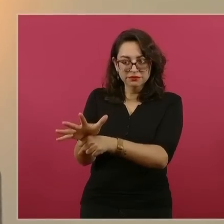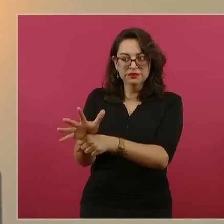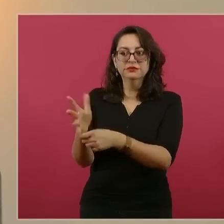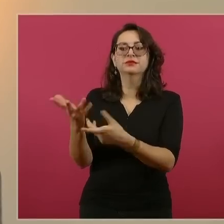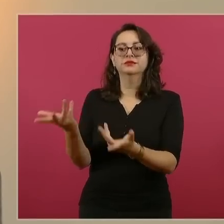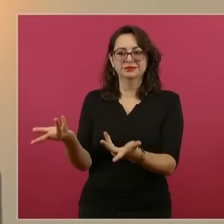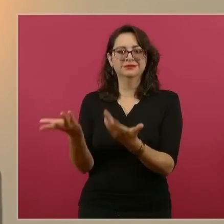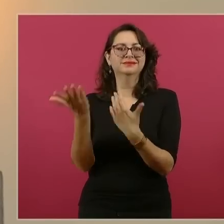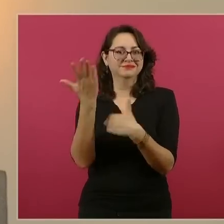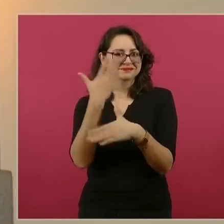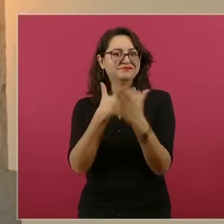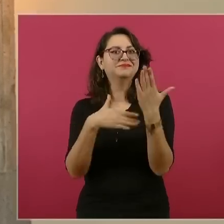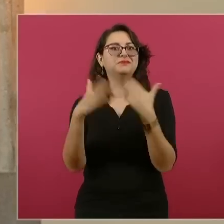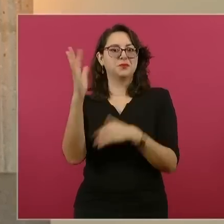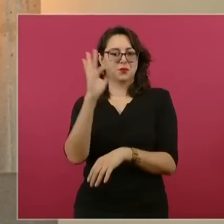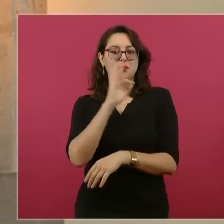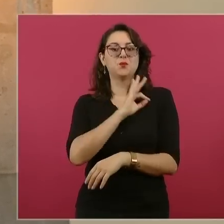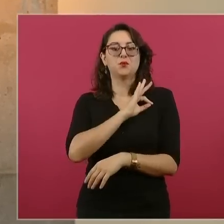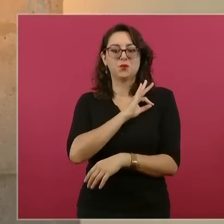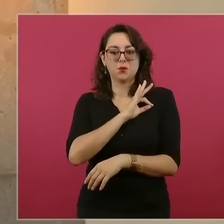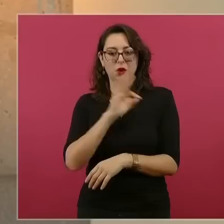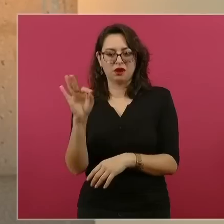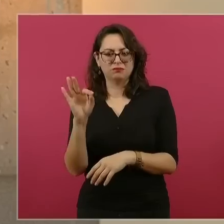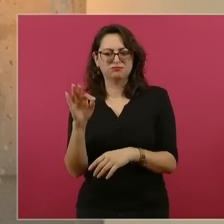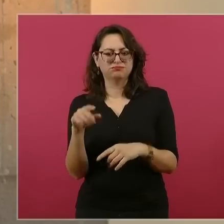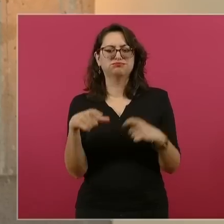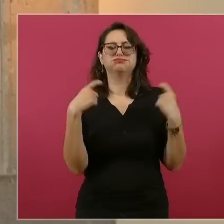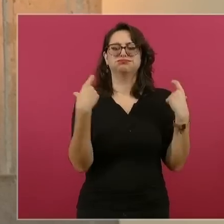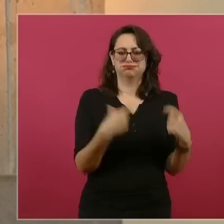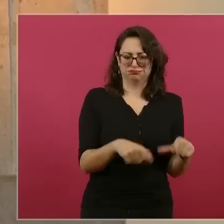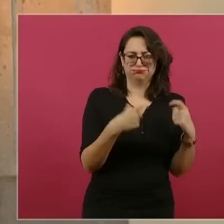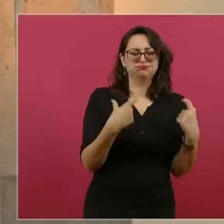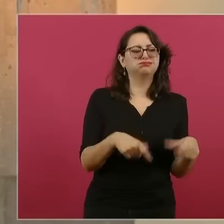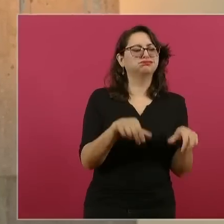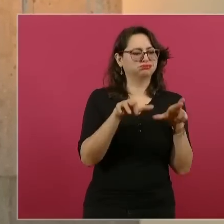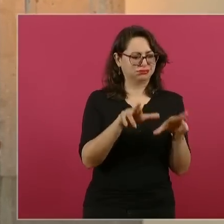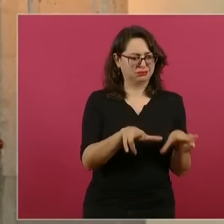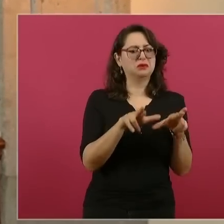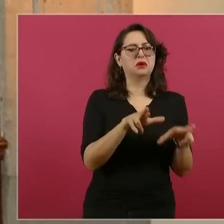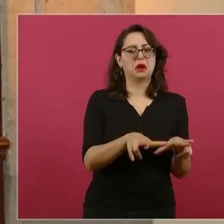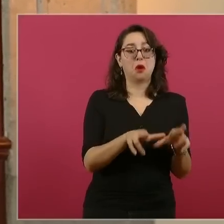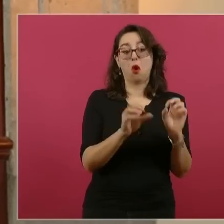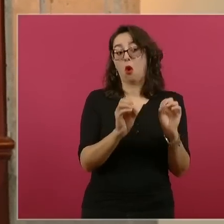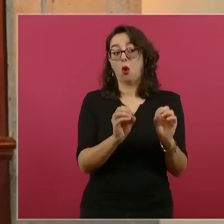será próspero, con millonarios o sin ellos.